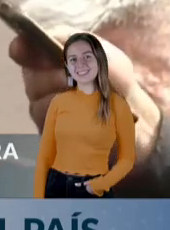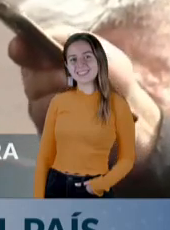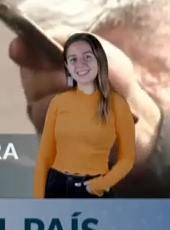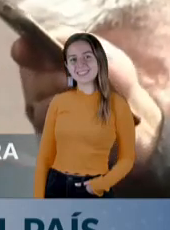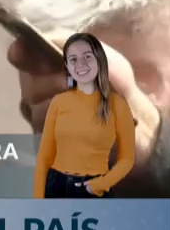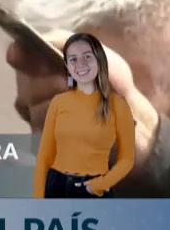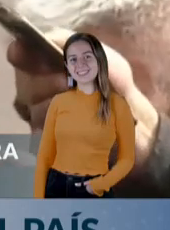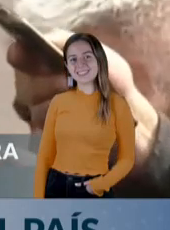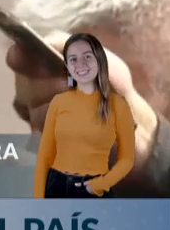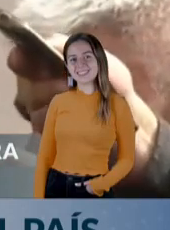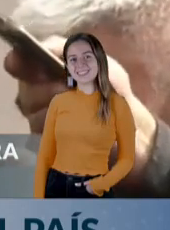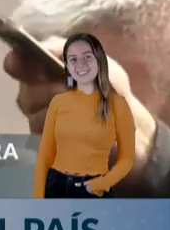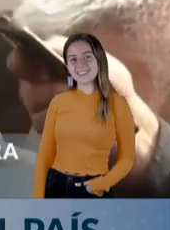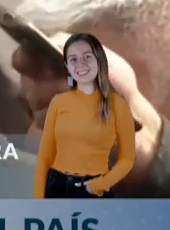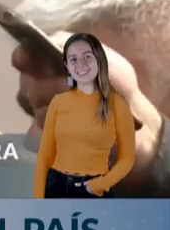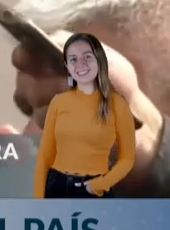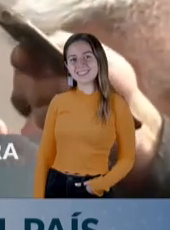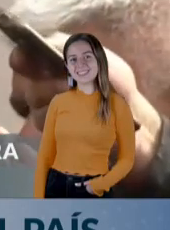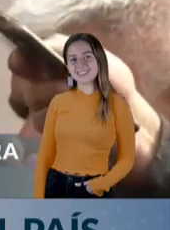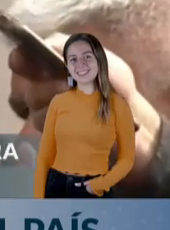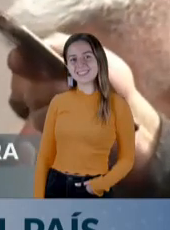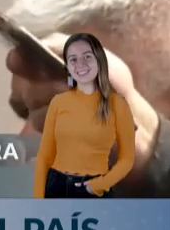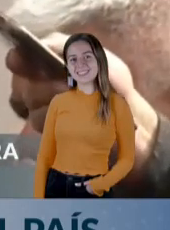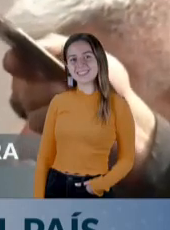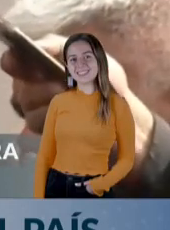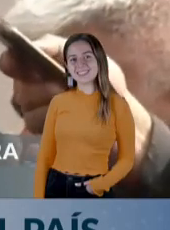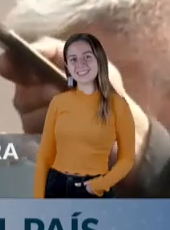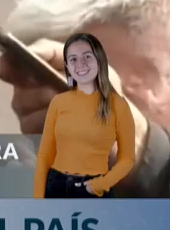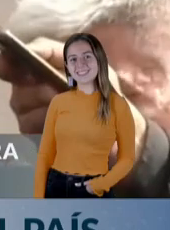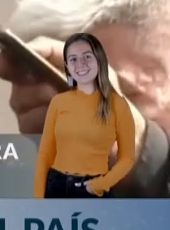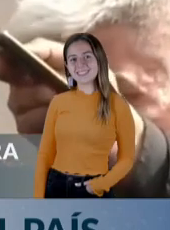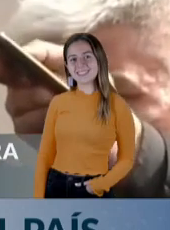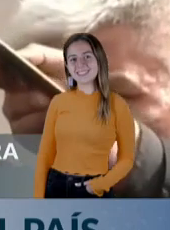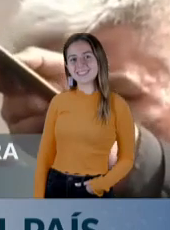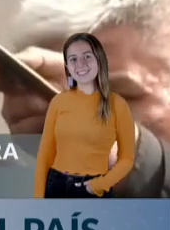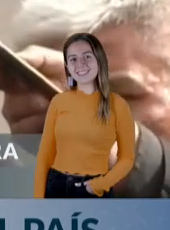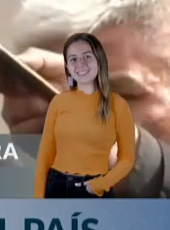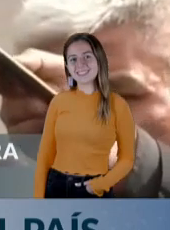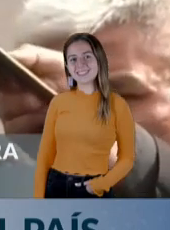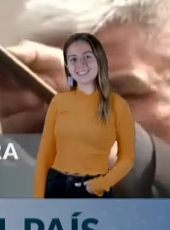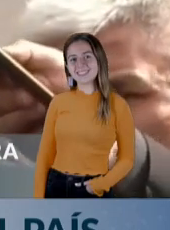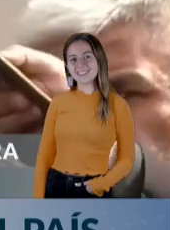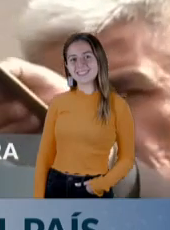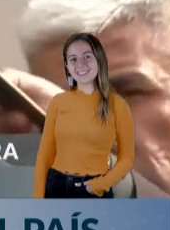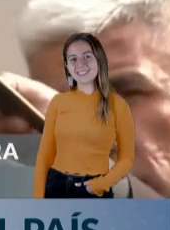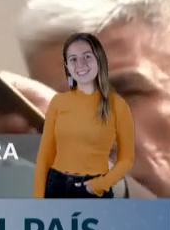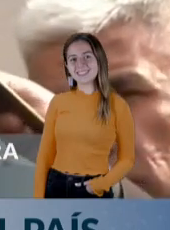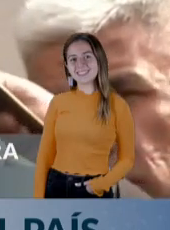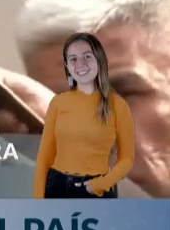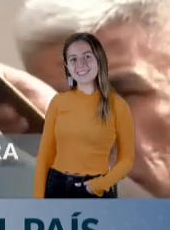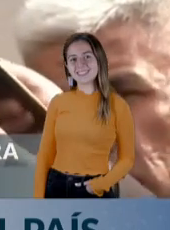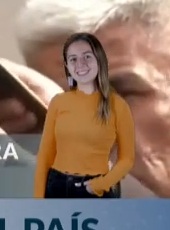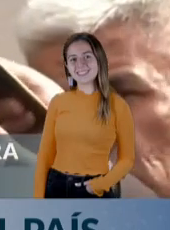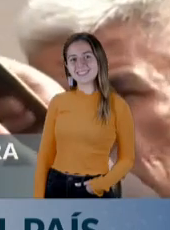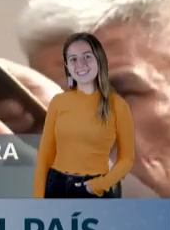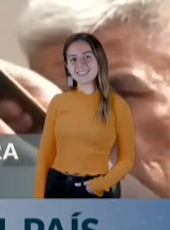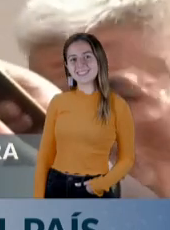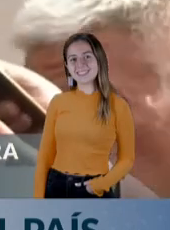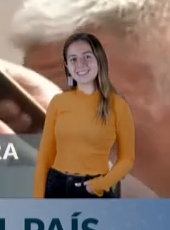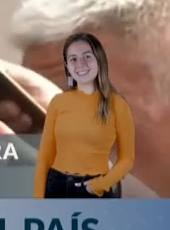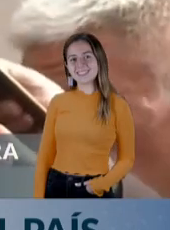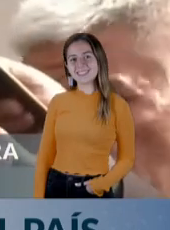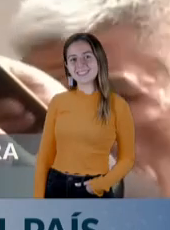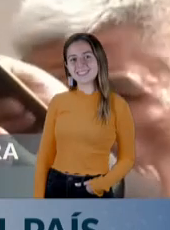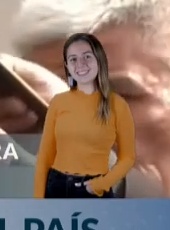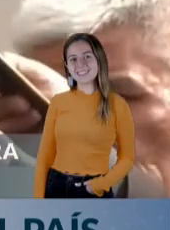muchísimos lugares del país y es clave que las bandas de crimen organizado sean investigadas de la forma que corresponde. Junto con eso hizo un barrido de cuáles son